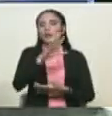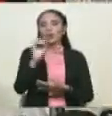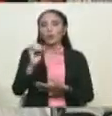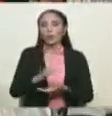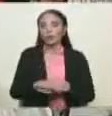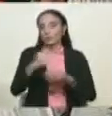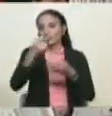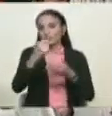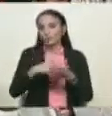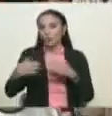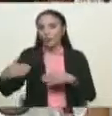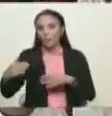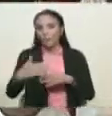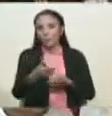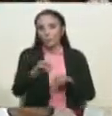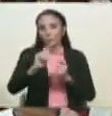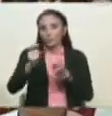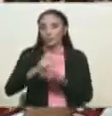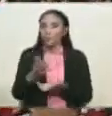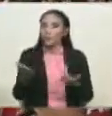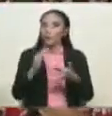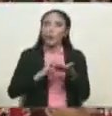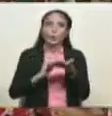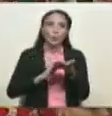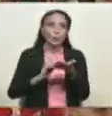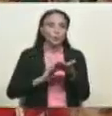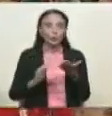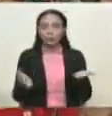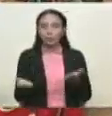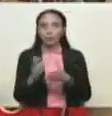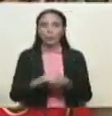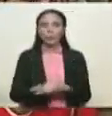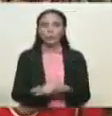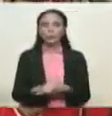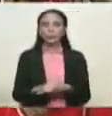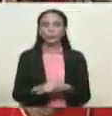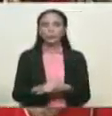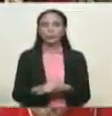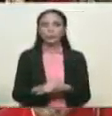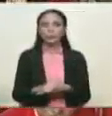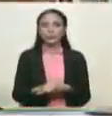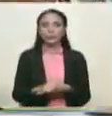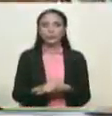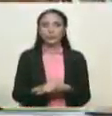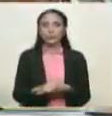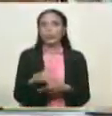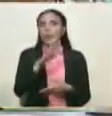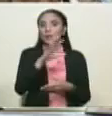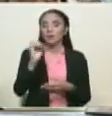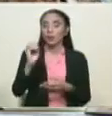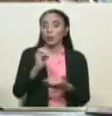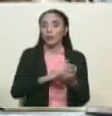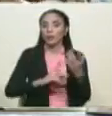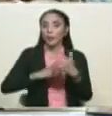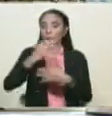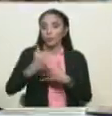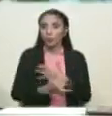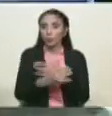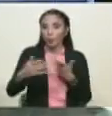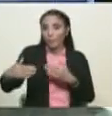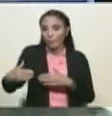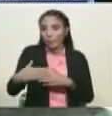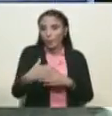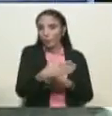motores pariendo soluciones y 50 motores para 50 proyectos productivos de